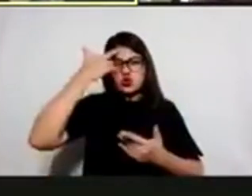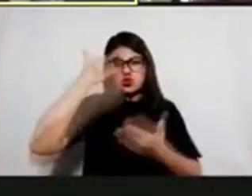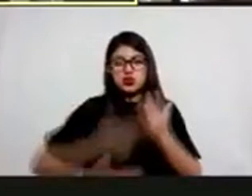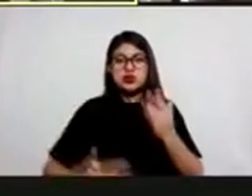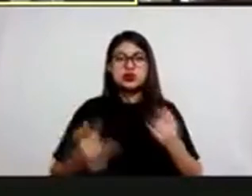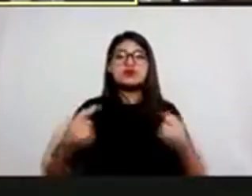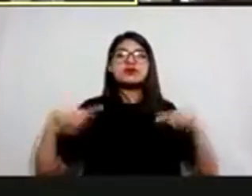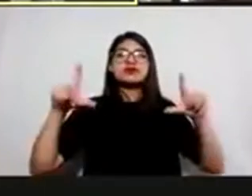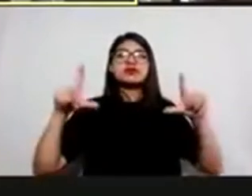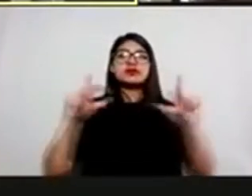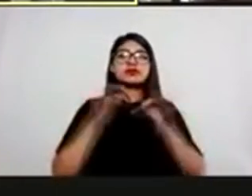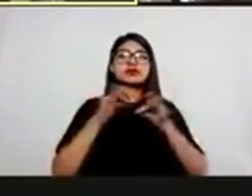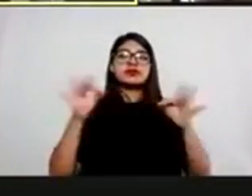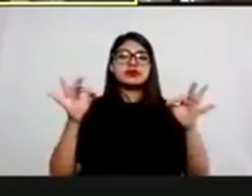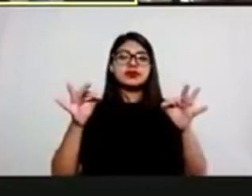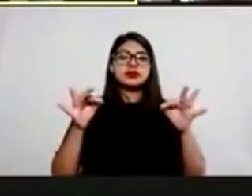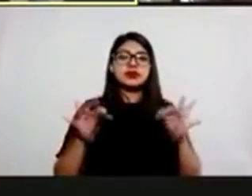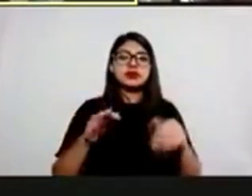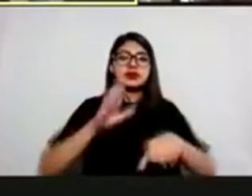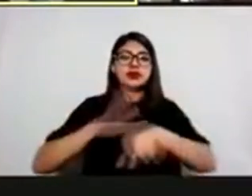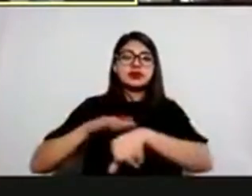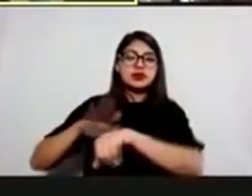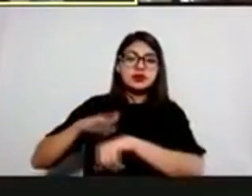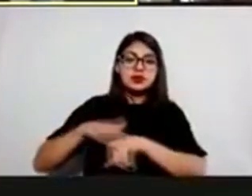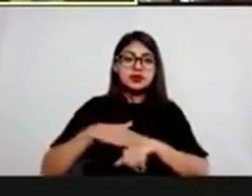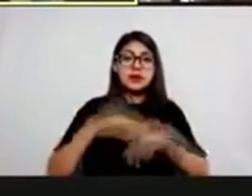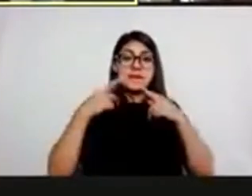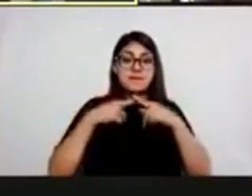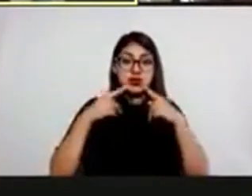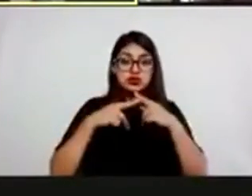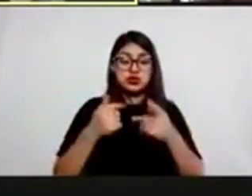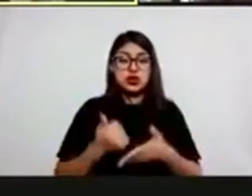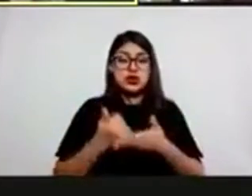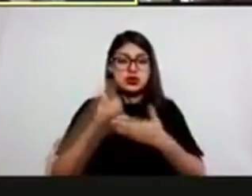a la concientización del ejercicio